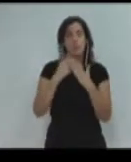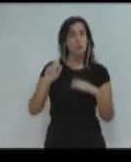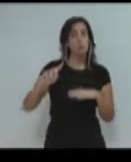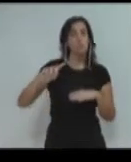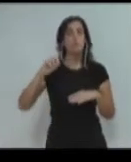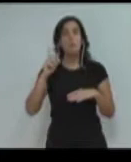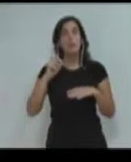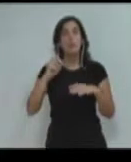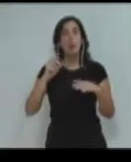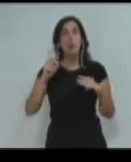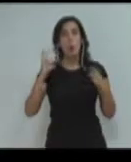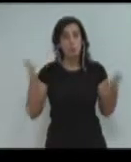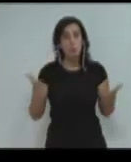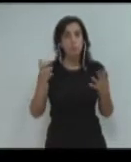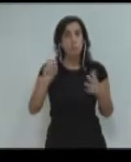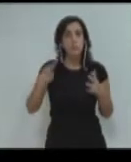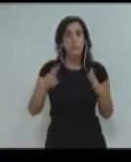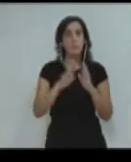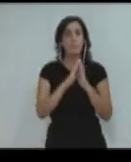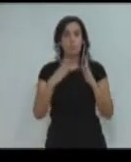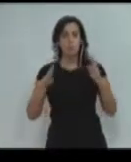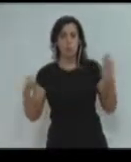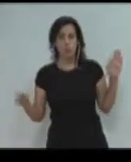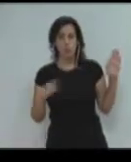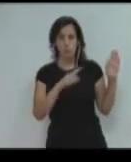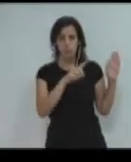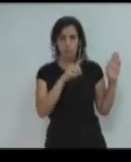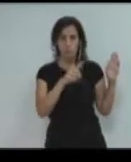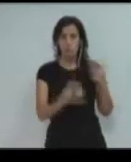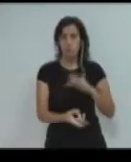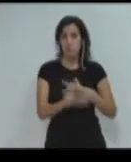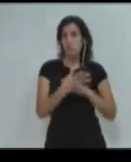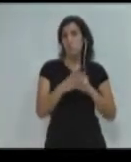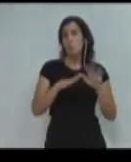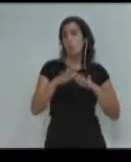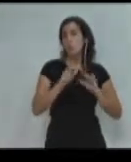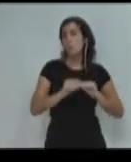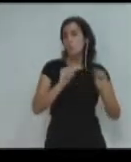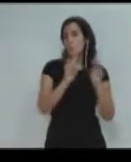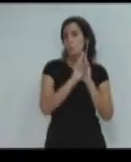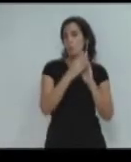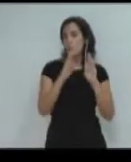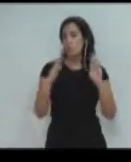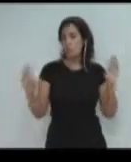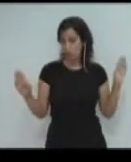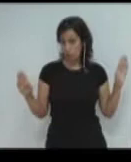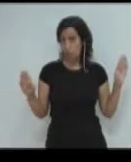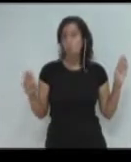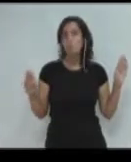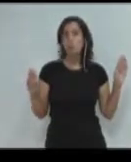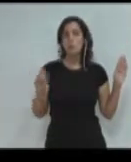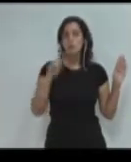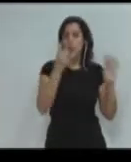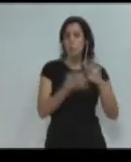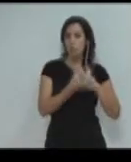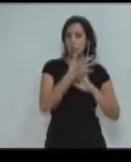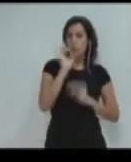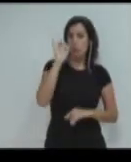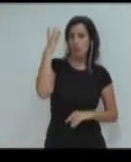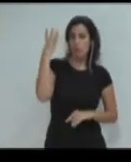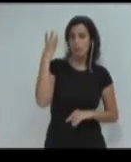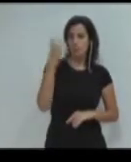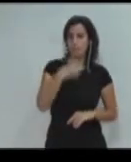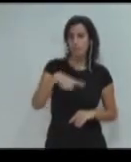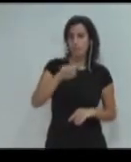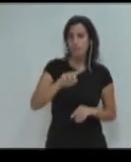los bibliotecarios. Esto surgió del movimiento de bibliotecas, Movimiento Internacional de Bibliotecarios. Ellos establecieron